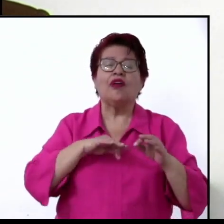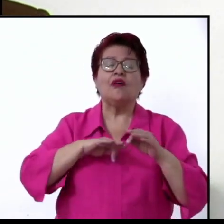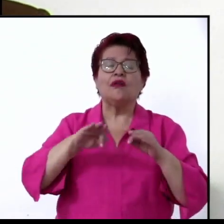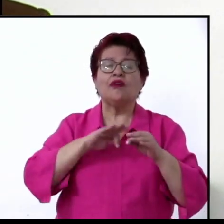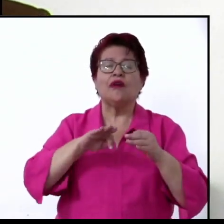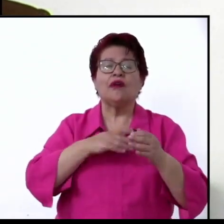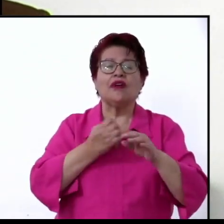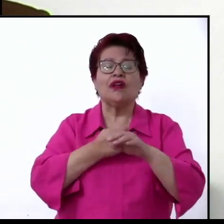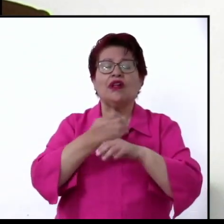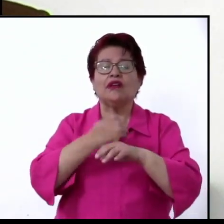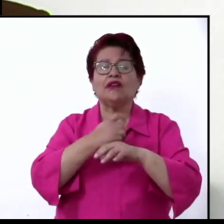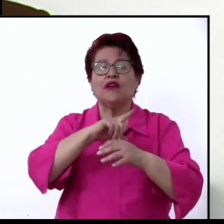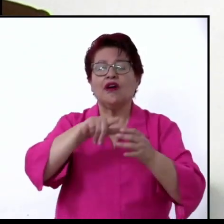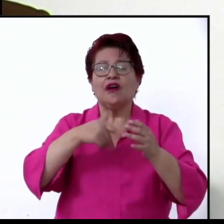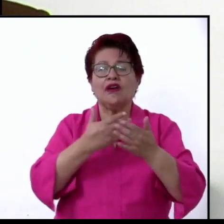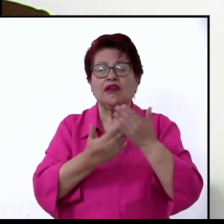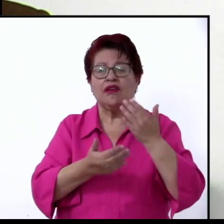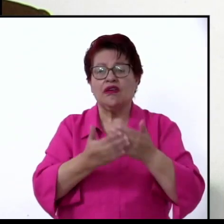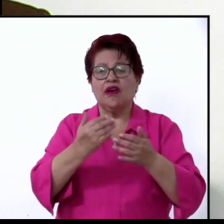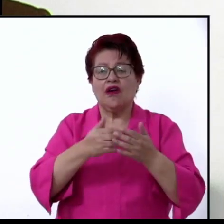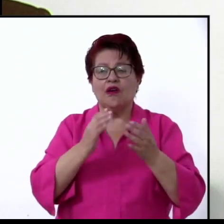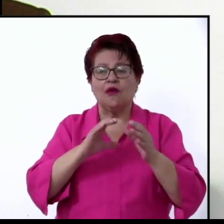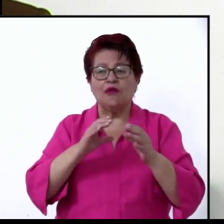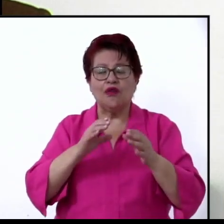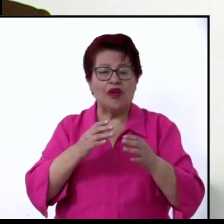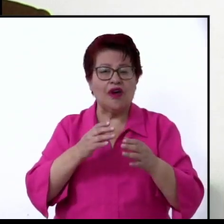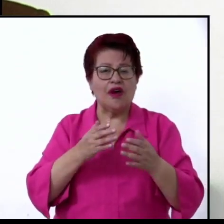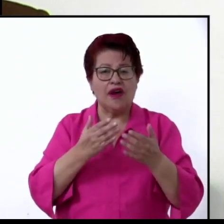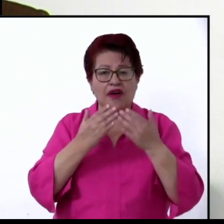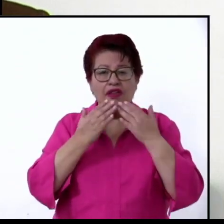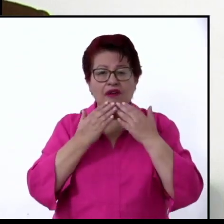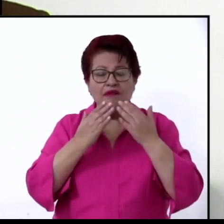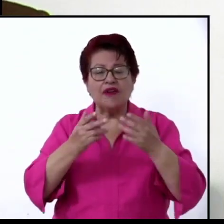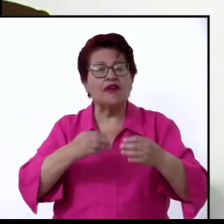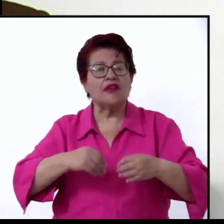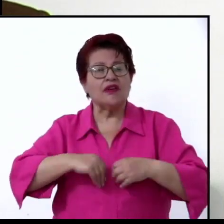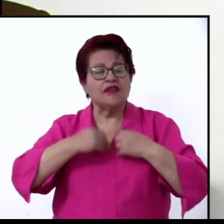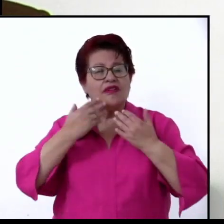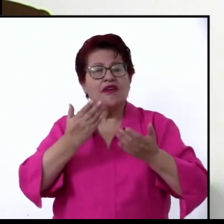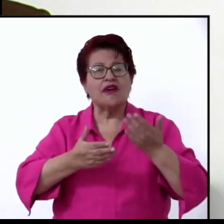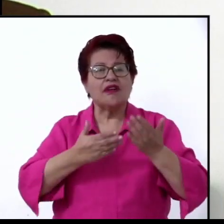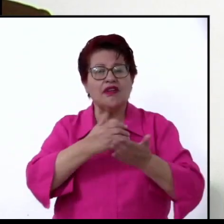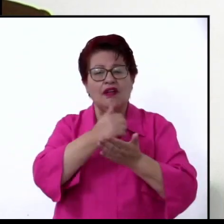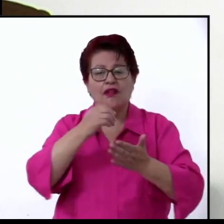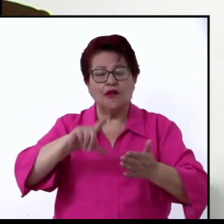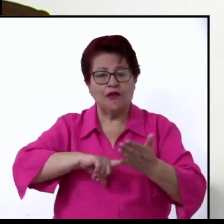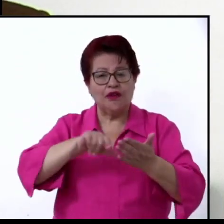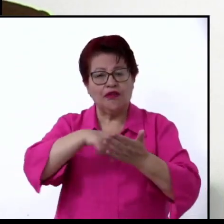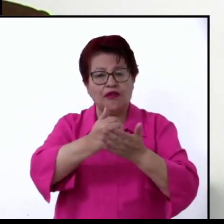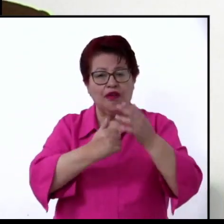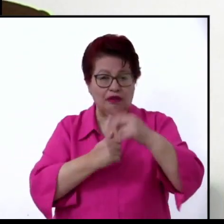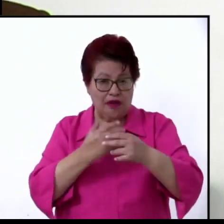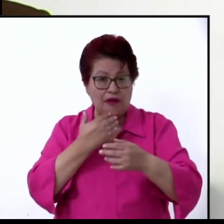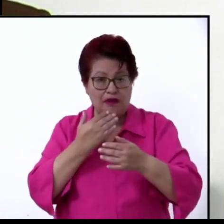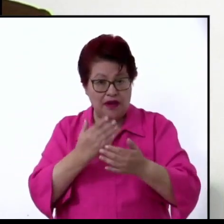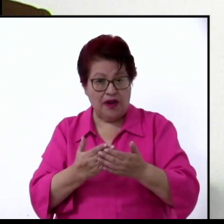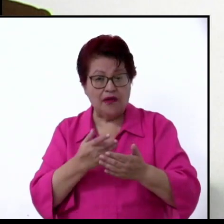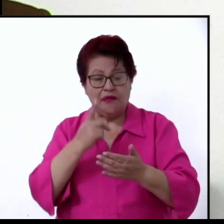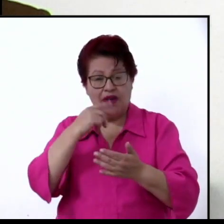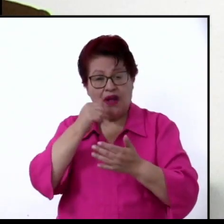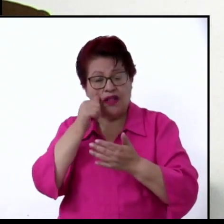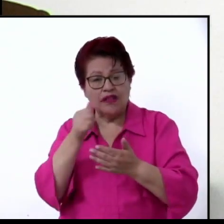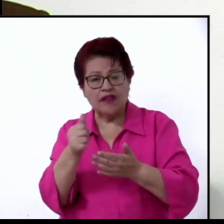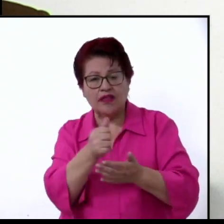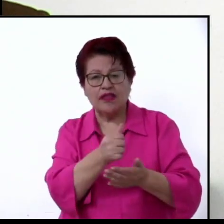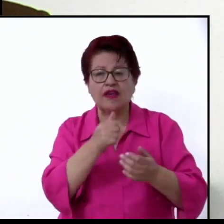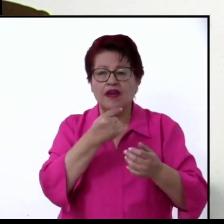y de las actividades puestas en marcha como una política de bienestar de gobierno de la Ciudad de México para poder atender a